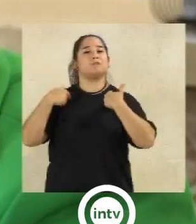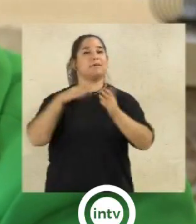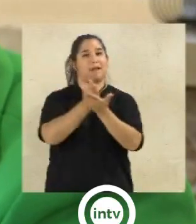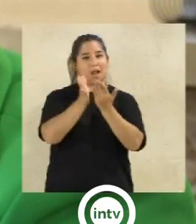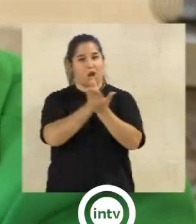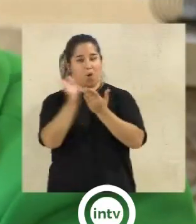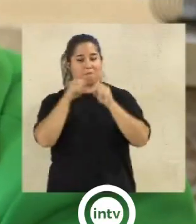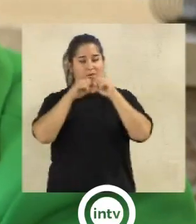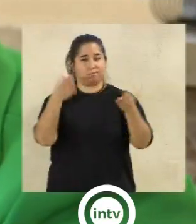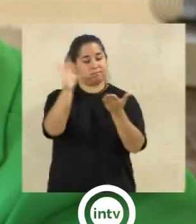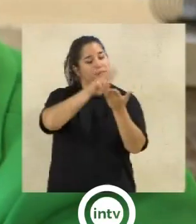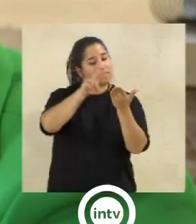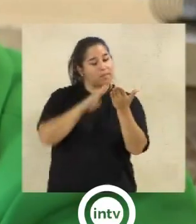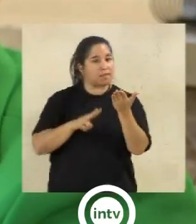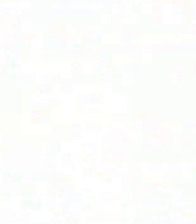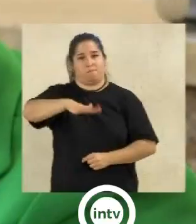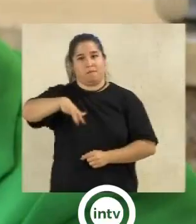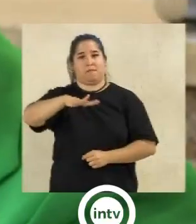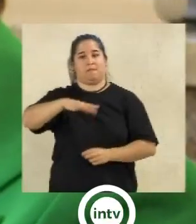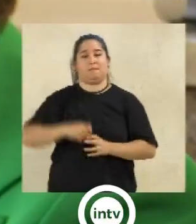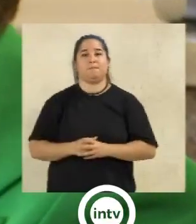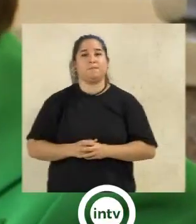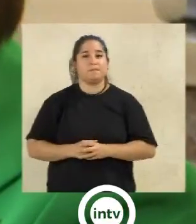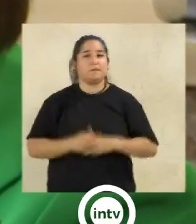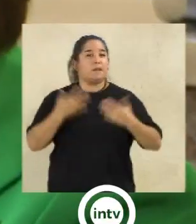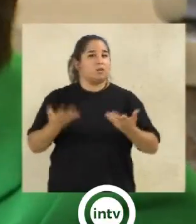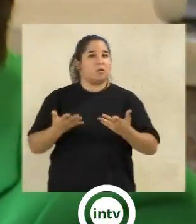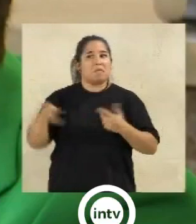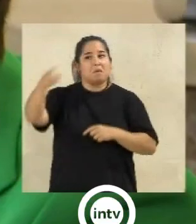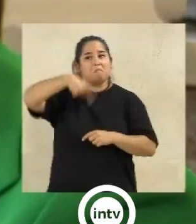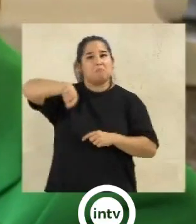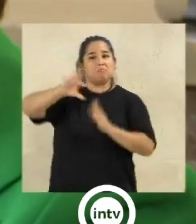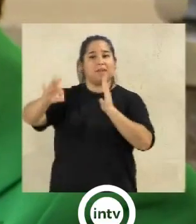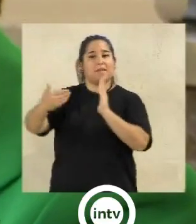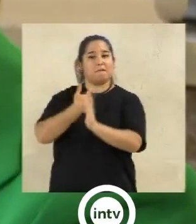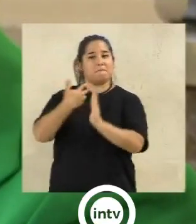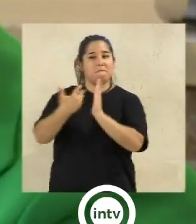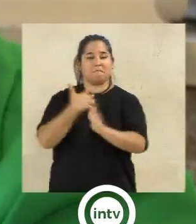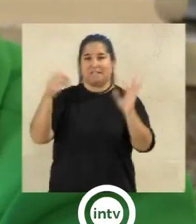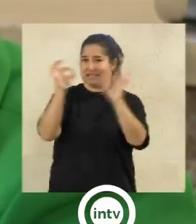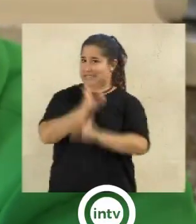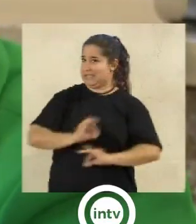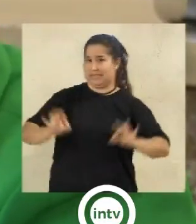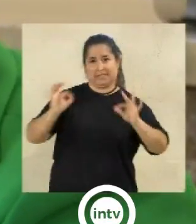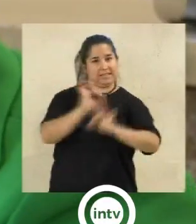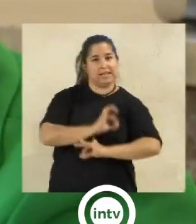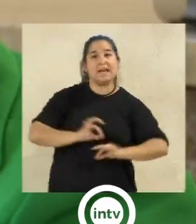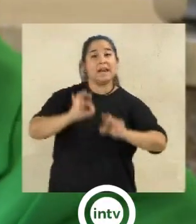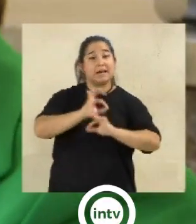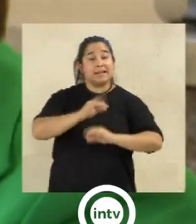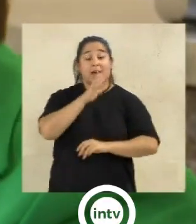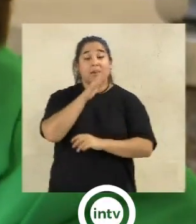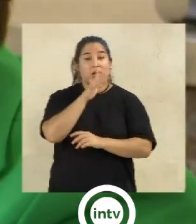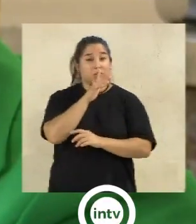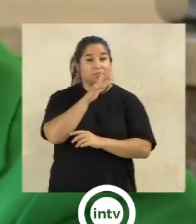dice que todo contó con el visto bueno del área no han dado ninguna explicación señora alcaldesa y ahora quiere que